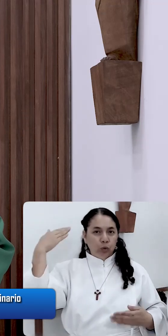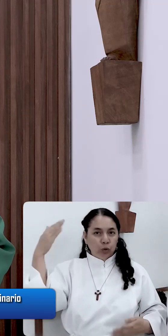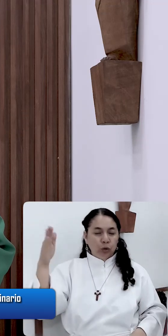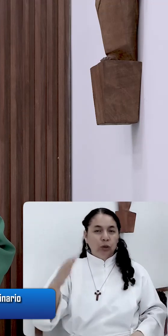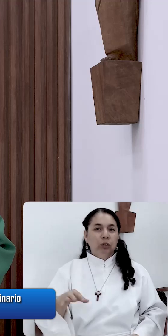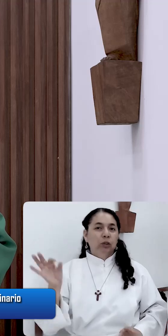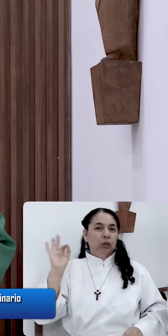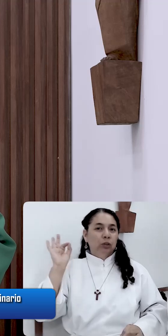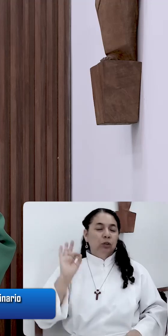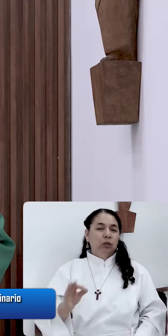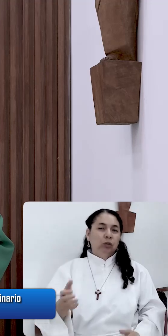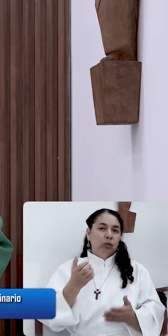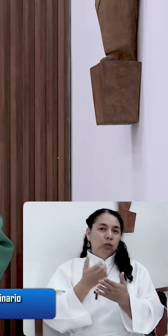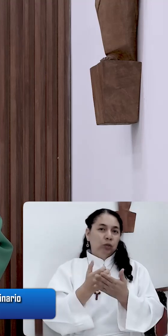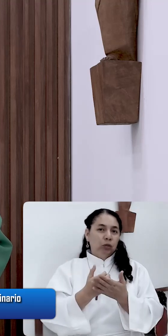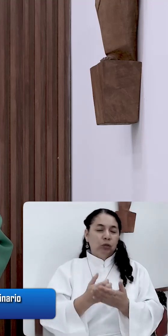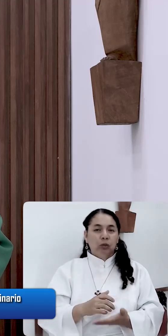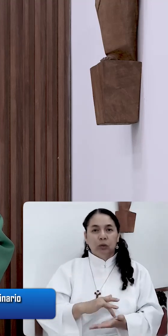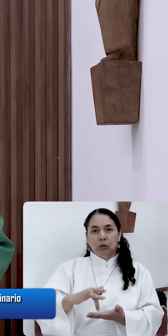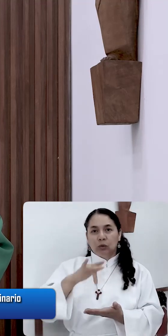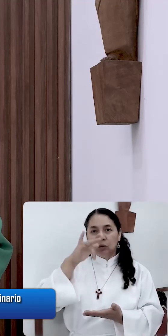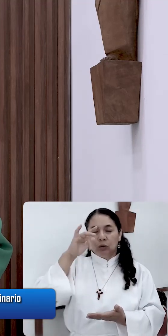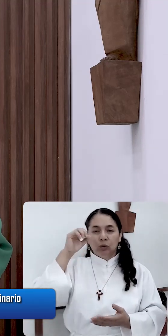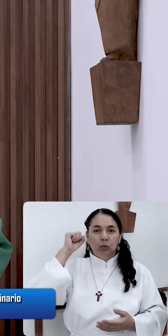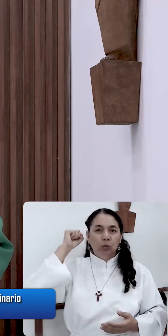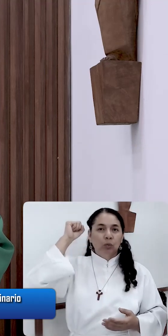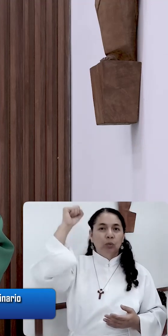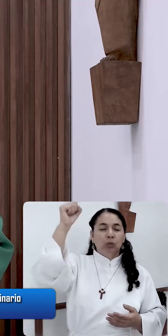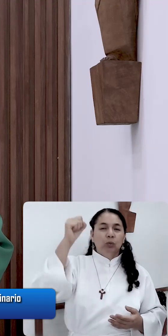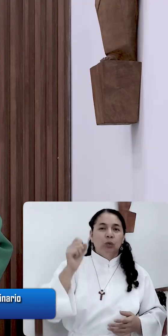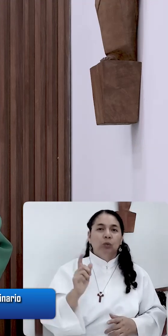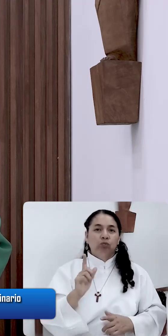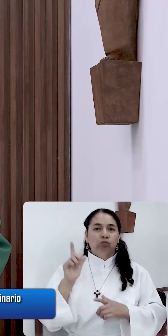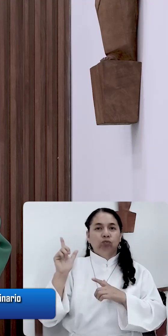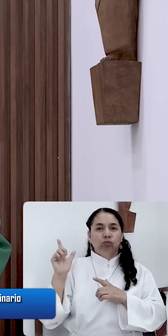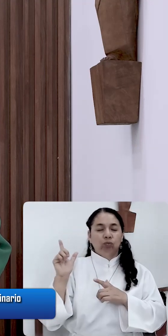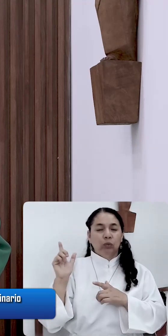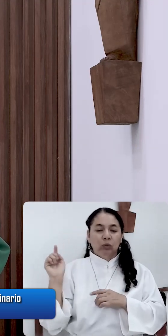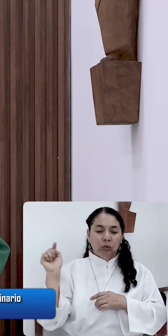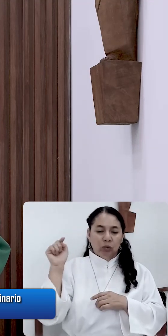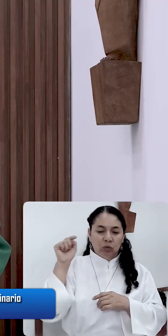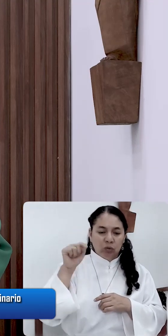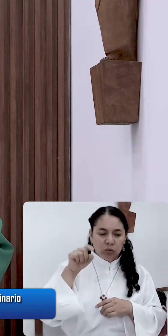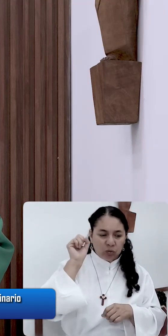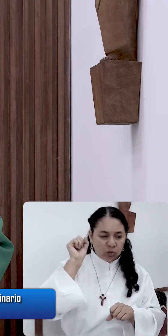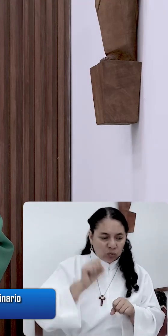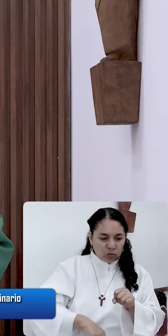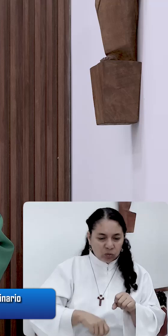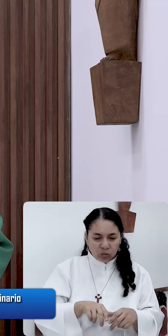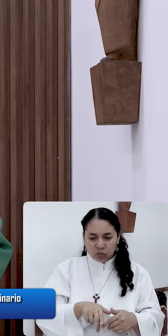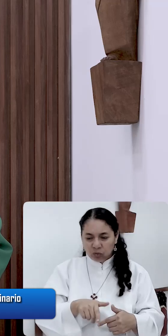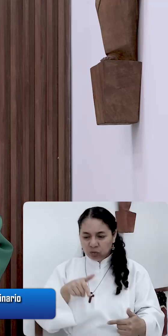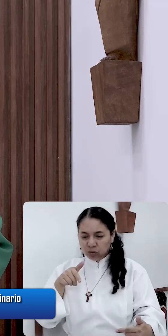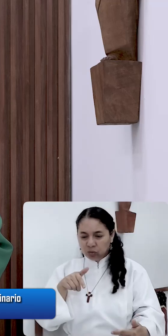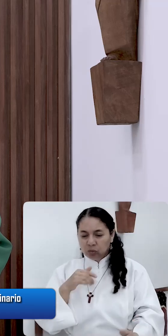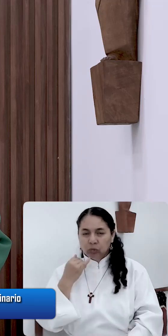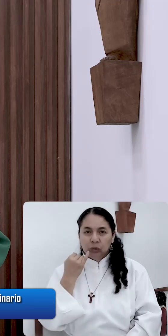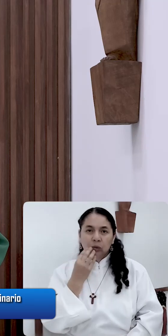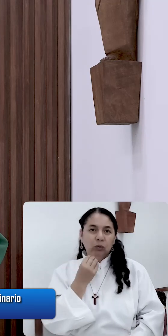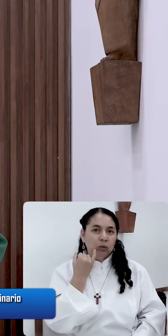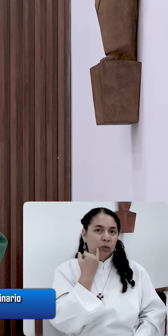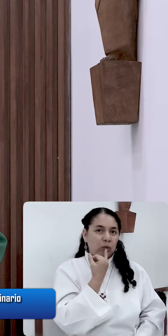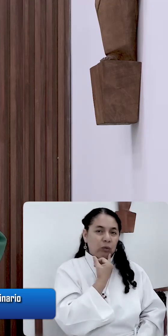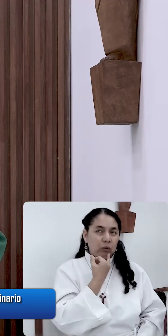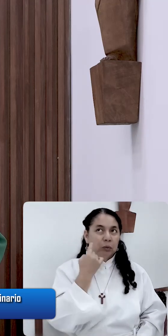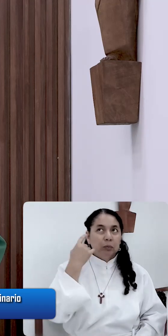poder económico, poder espiritual, poder militar, que venía pues a destruir a todos los enemigos de Israel. Esa era